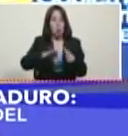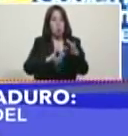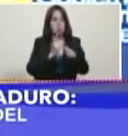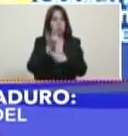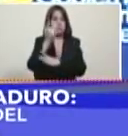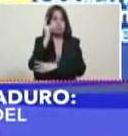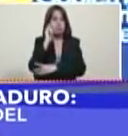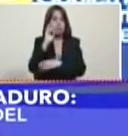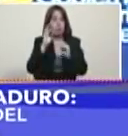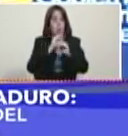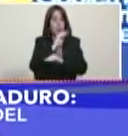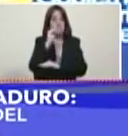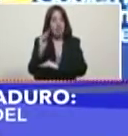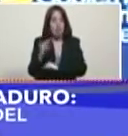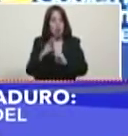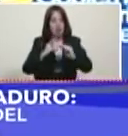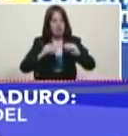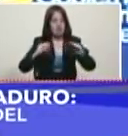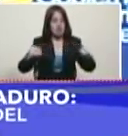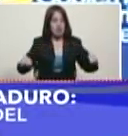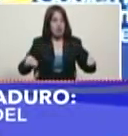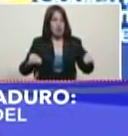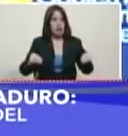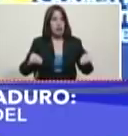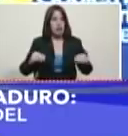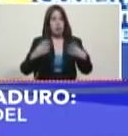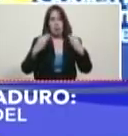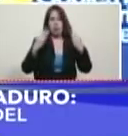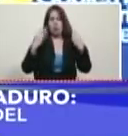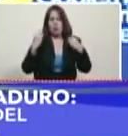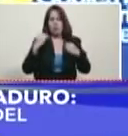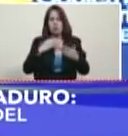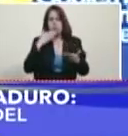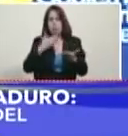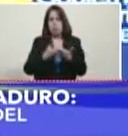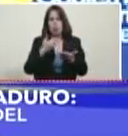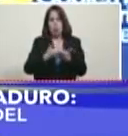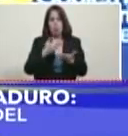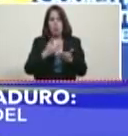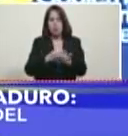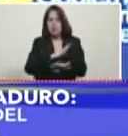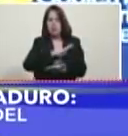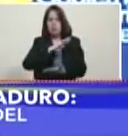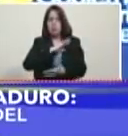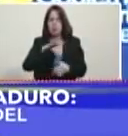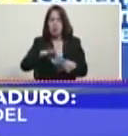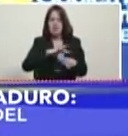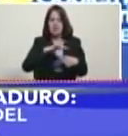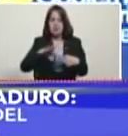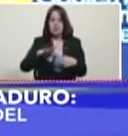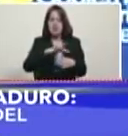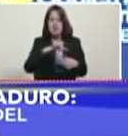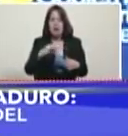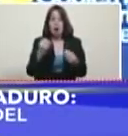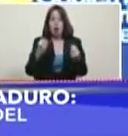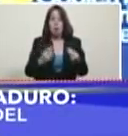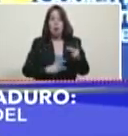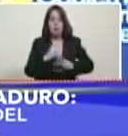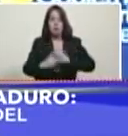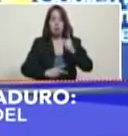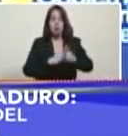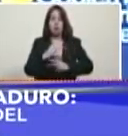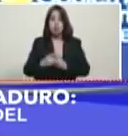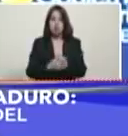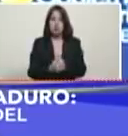la tierra, de multipropósito, de soberanía en la semilla, en la producción. Es nuestro concepto,